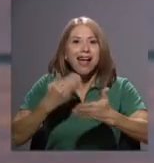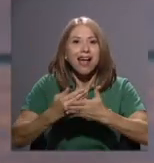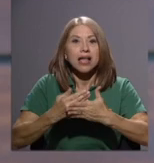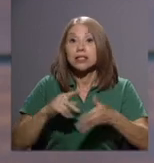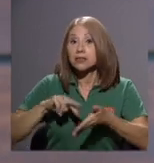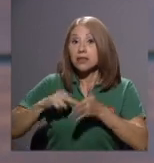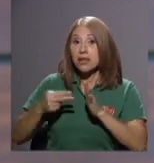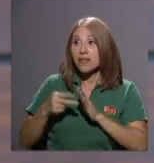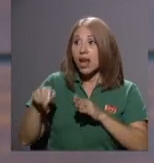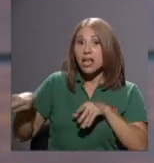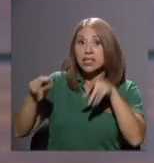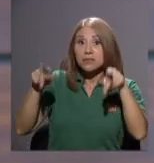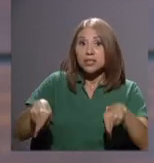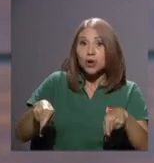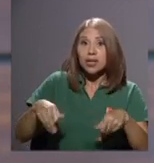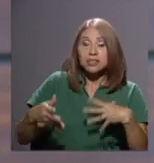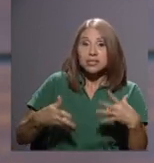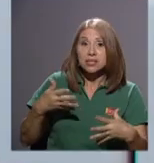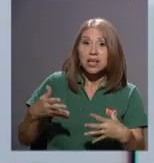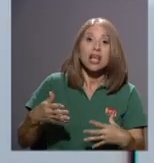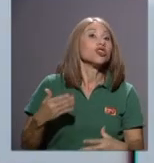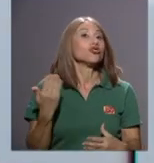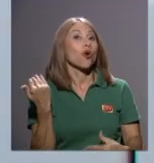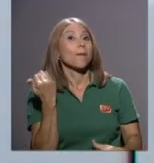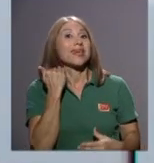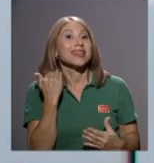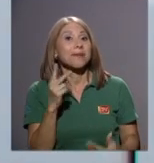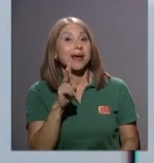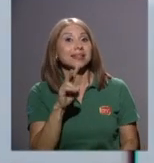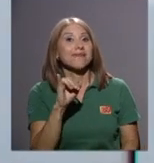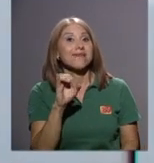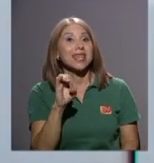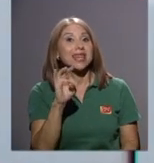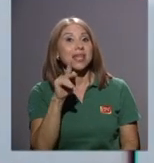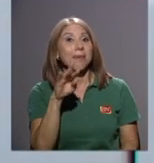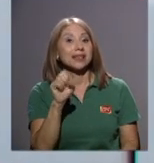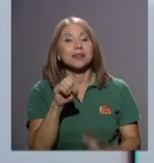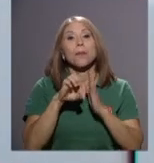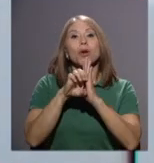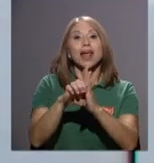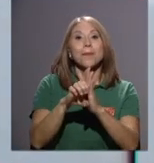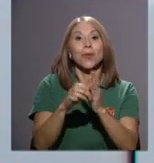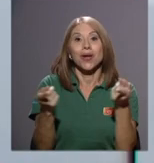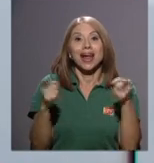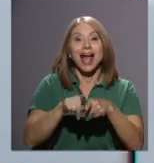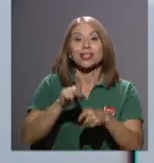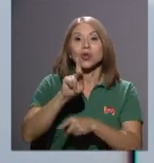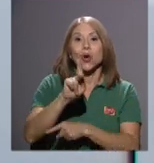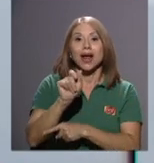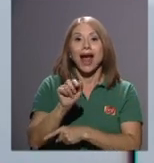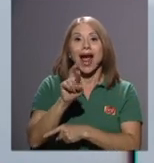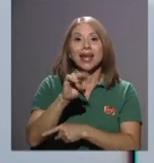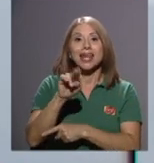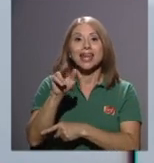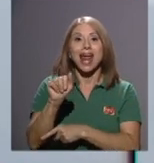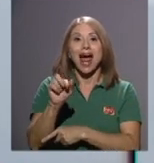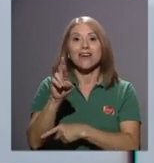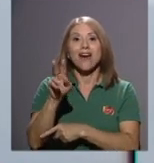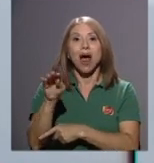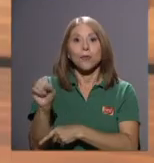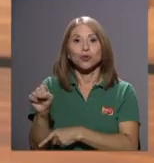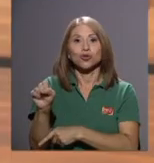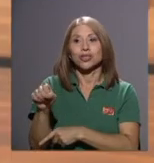incurriendo en un son tipo víctimas. De conducta... Lo interesante, por ejemplo, el caso de Karina Ramos... que recibe fotografías de personas